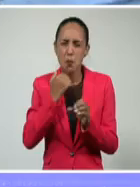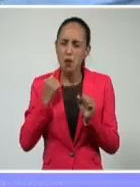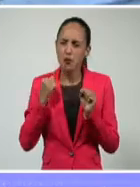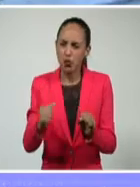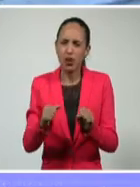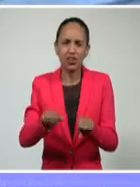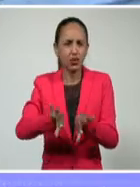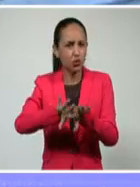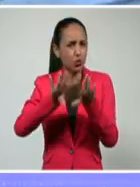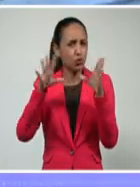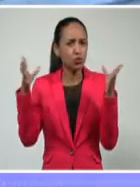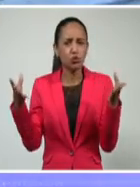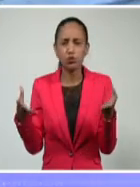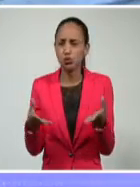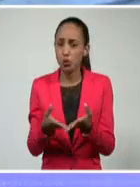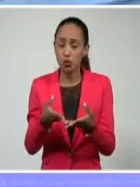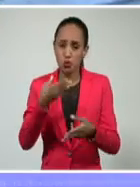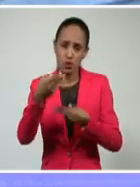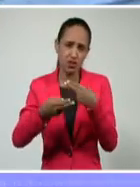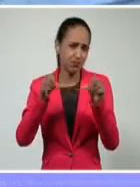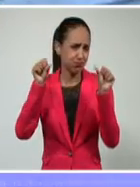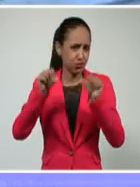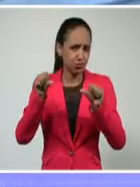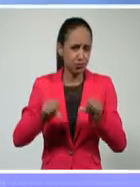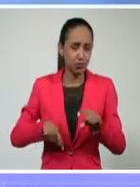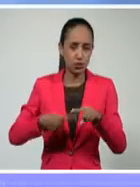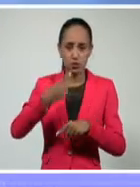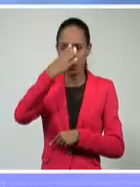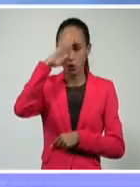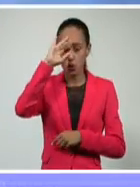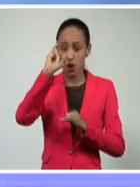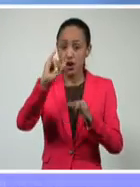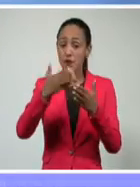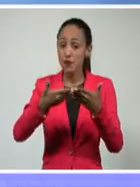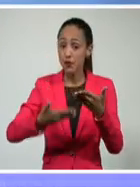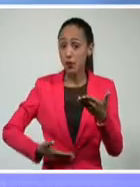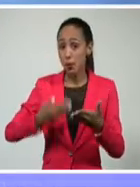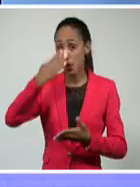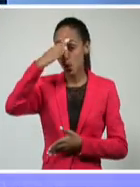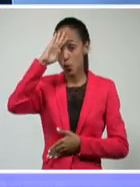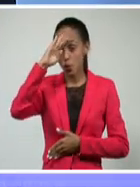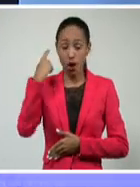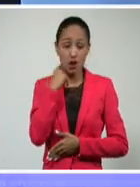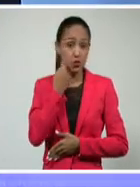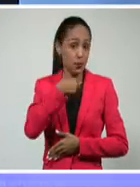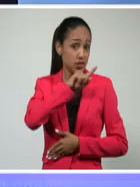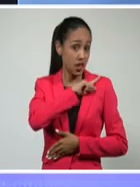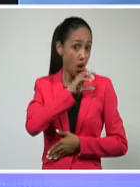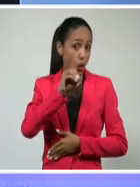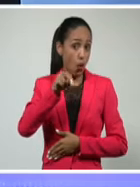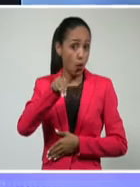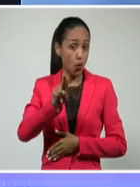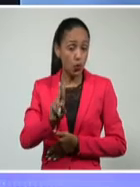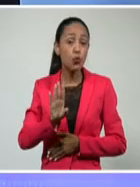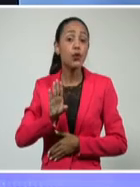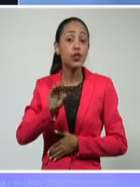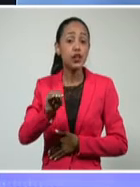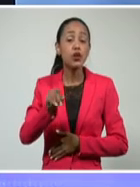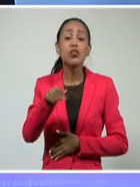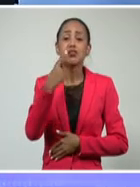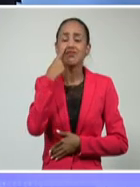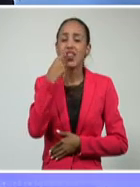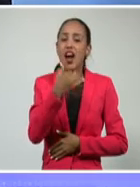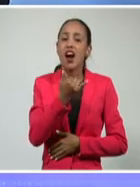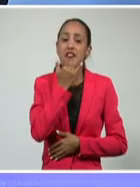agresividad de que fue capaz. El informe presentado por Cuba el pasado año ante Naciones Unidas señala que las pérdidas para nuestro